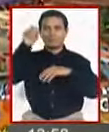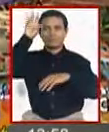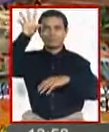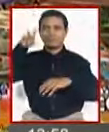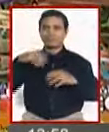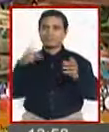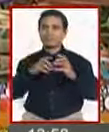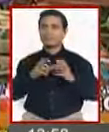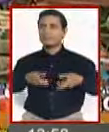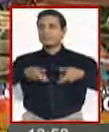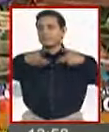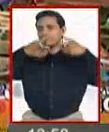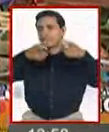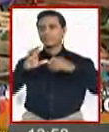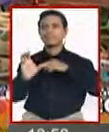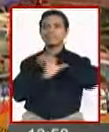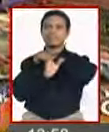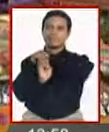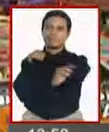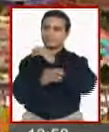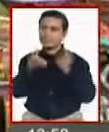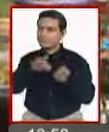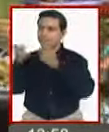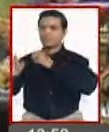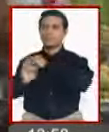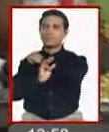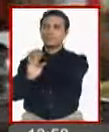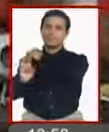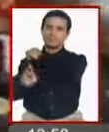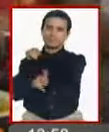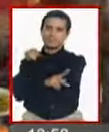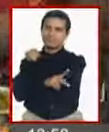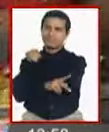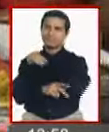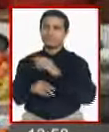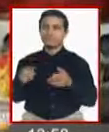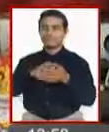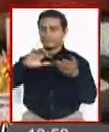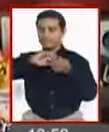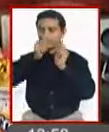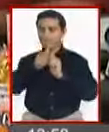tarijeños. Este es el regalo que las comadres le dan a los compadres en el día del compadre. El de